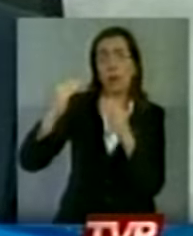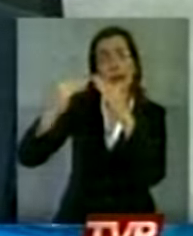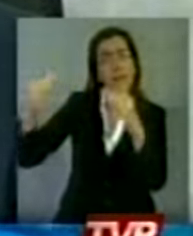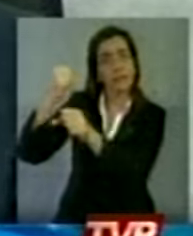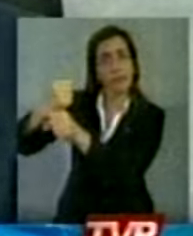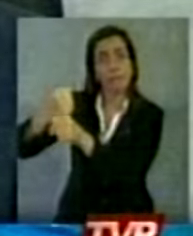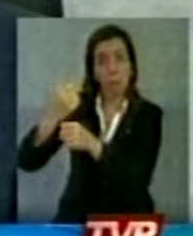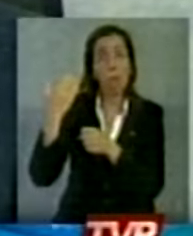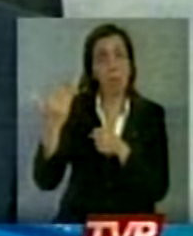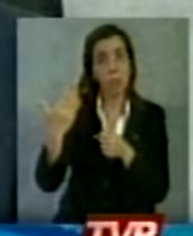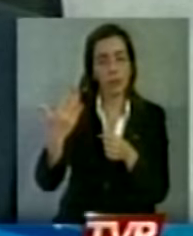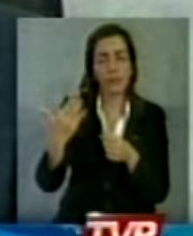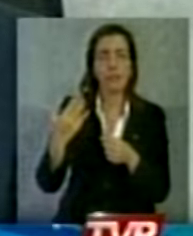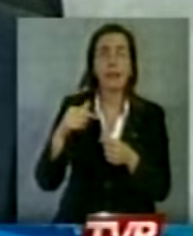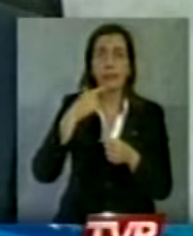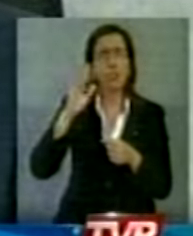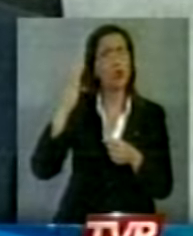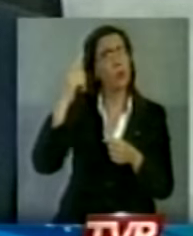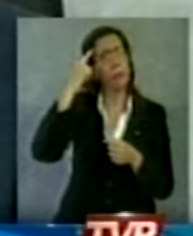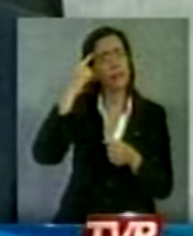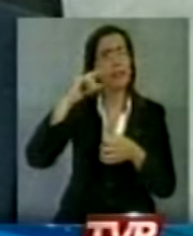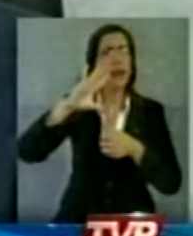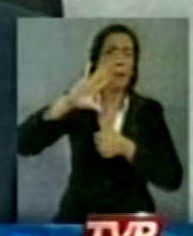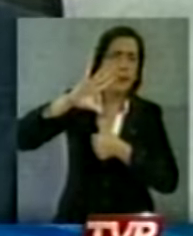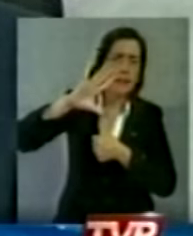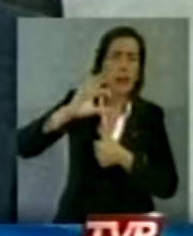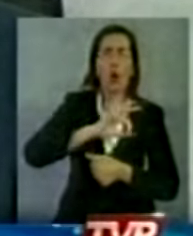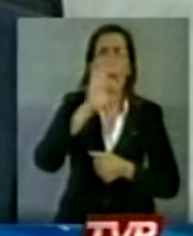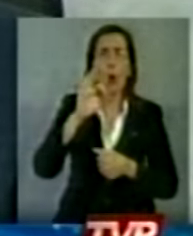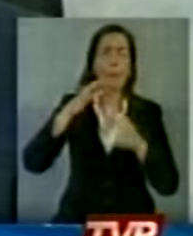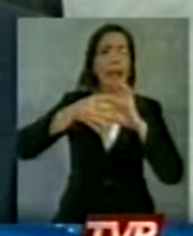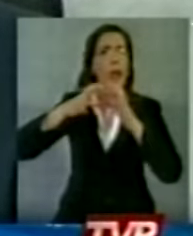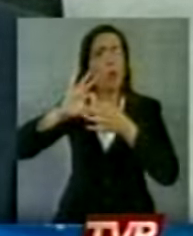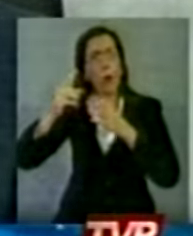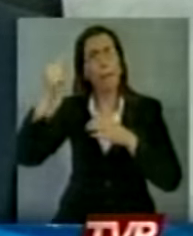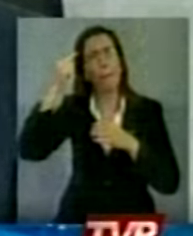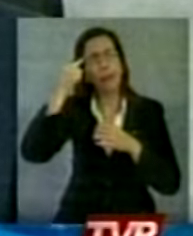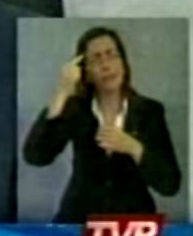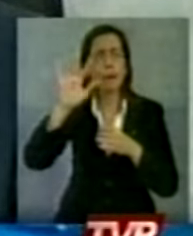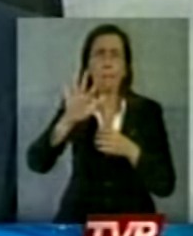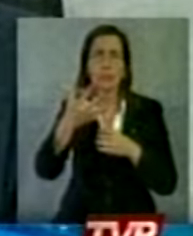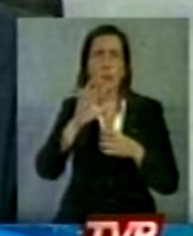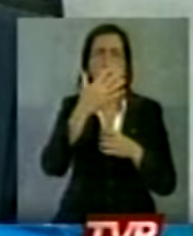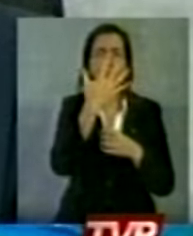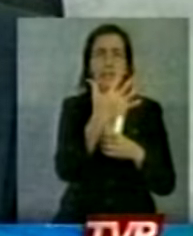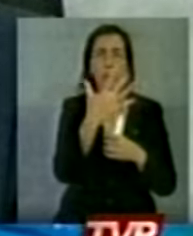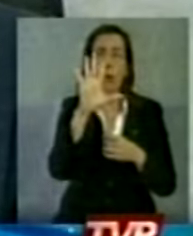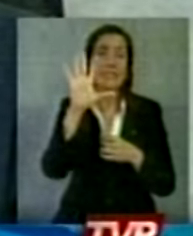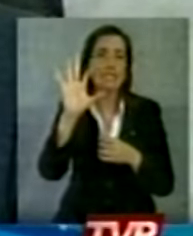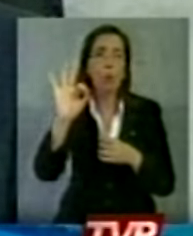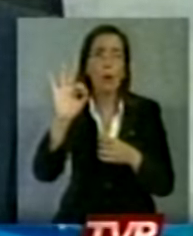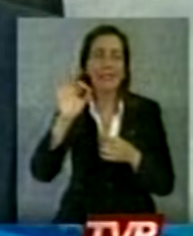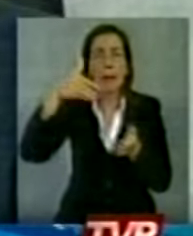Se estima que en América del Norte y Europa existen actualmente más de 50